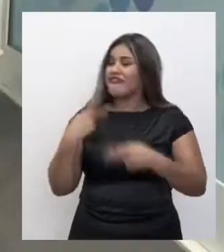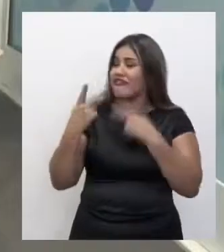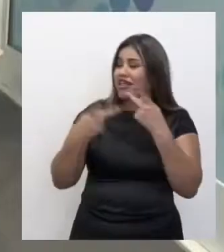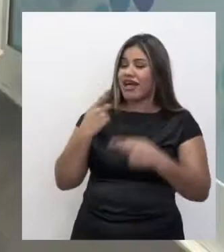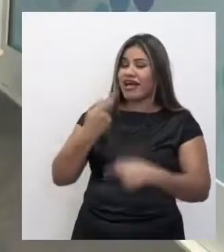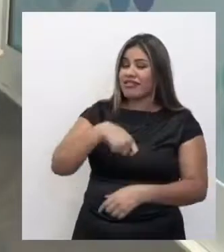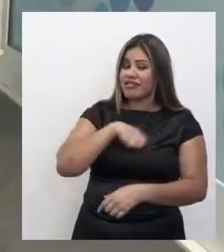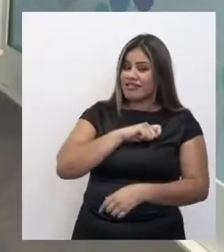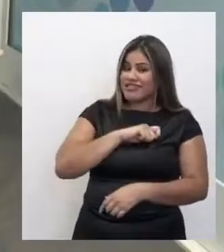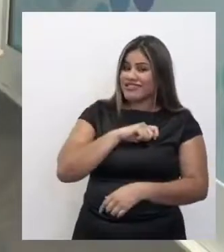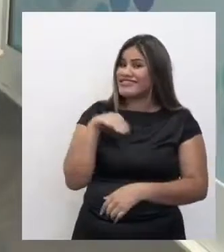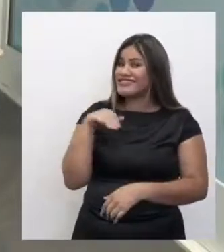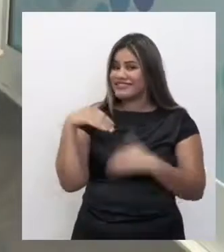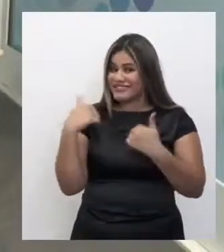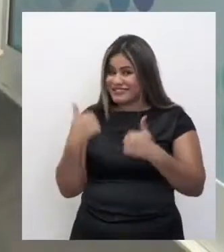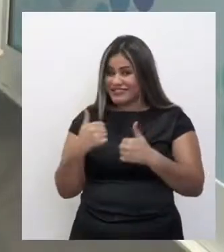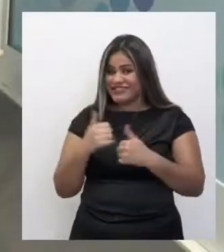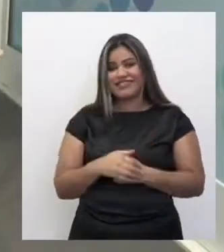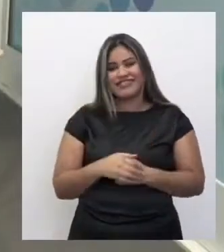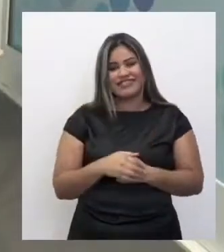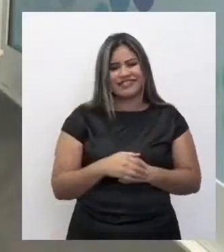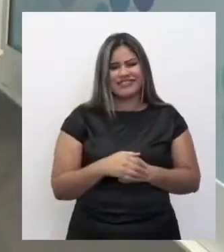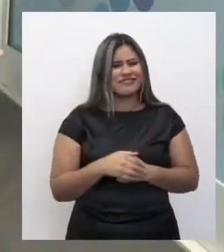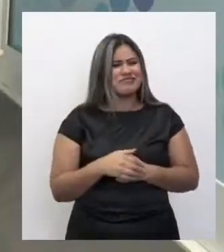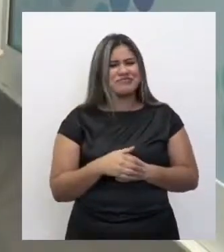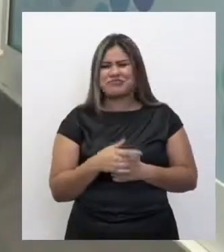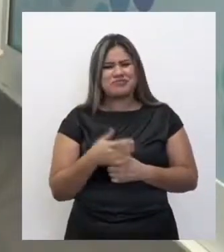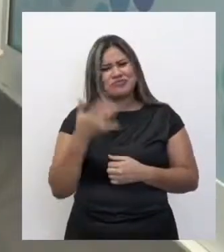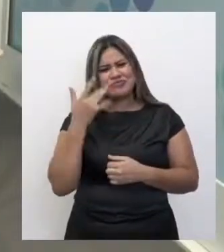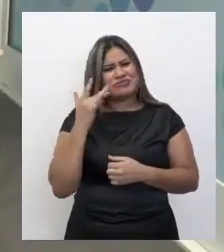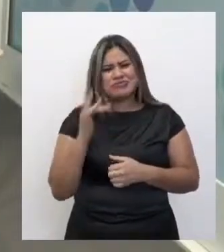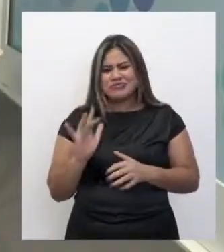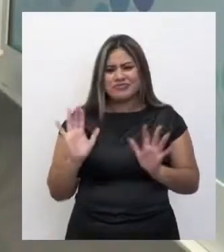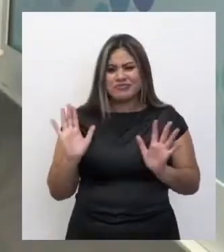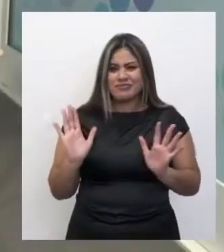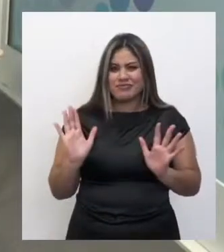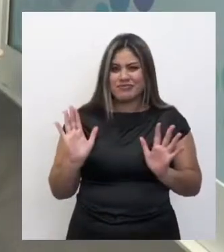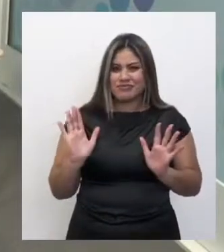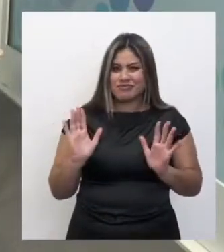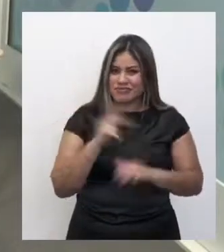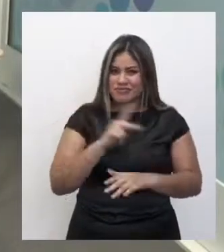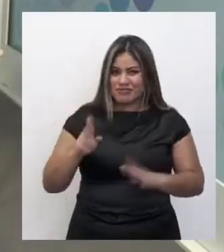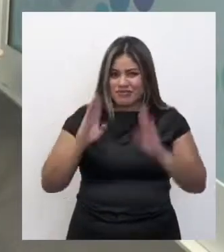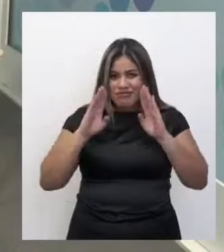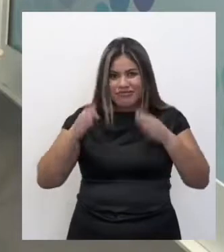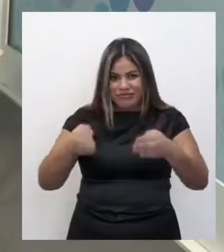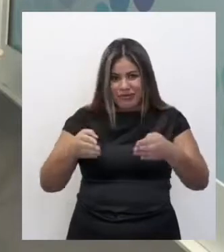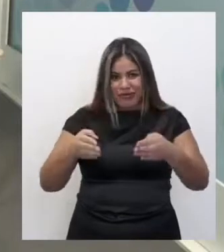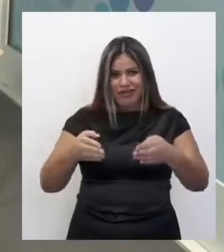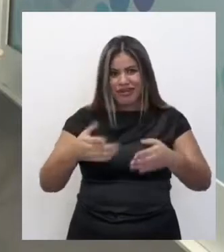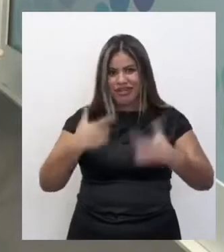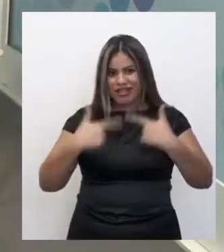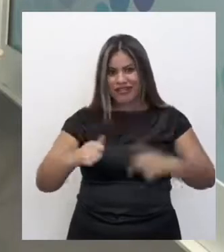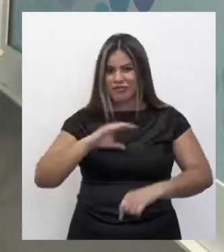¿qué tal? I don't think you're in the right class. Professores, foco. Aula de língua portuguesa, por favor.